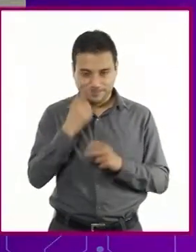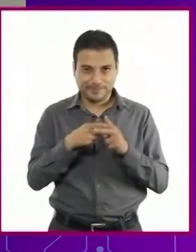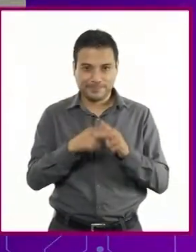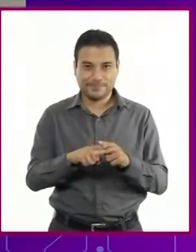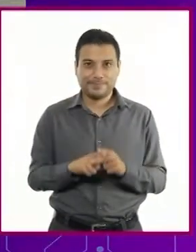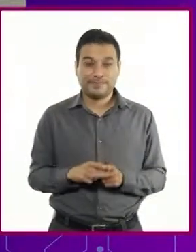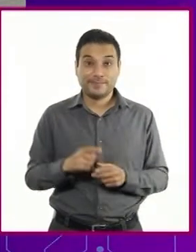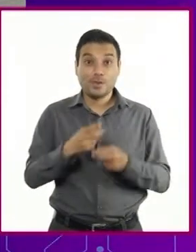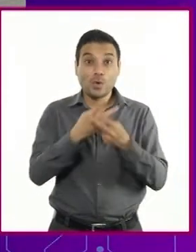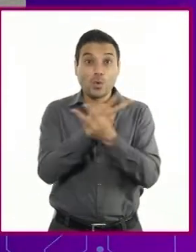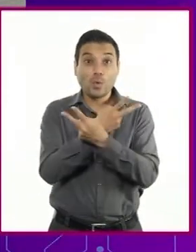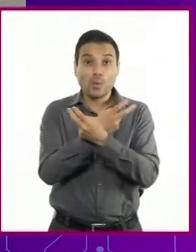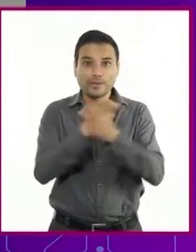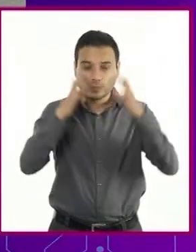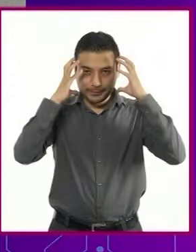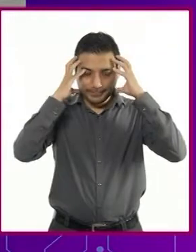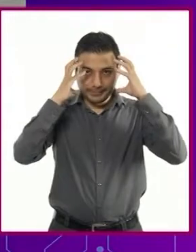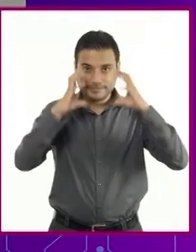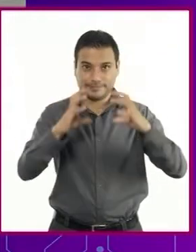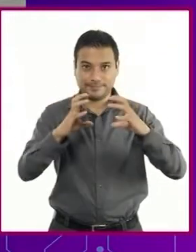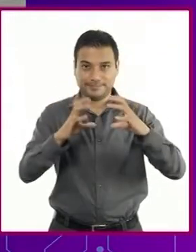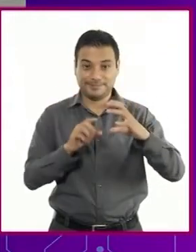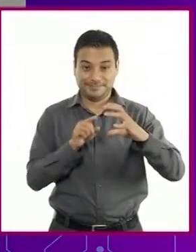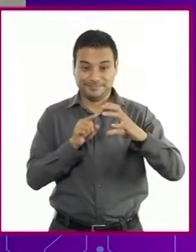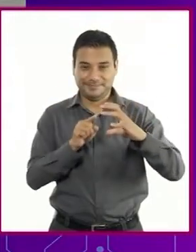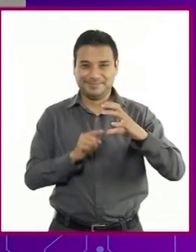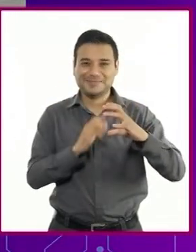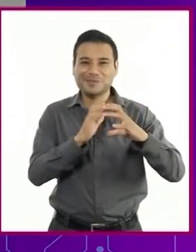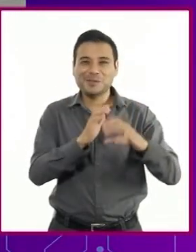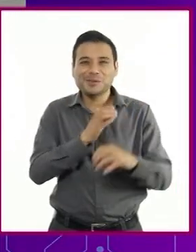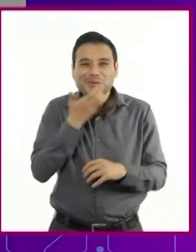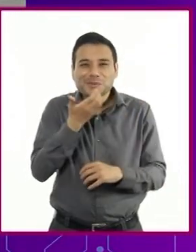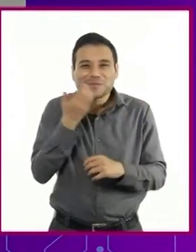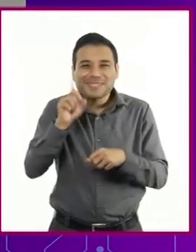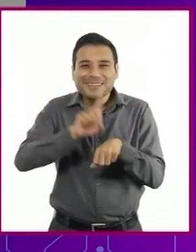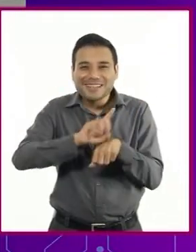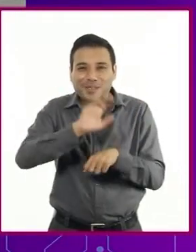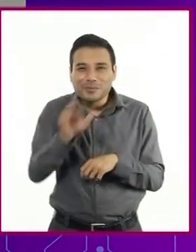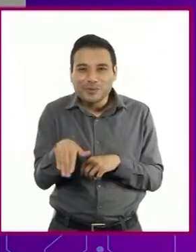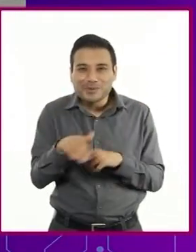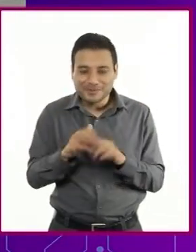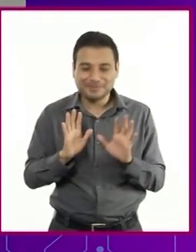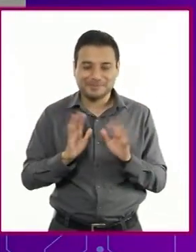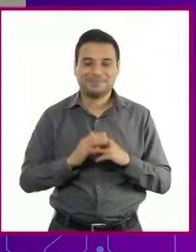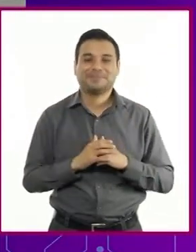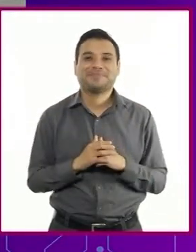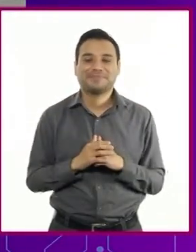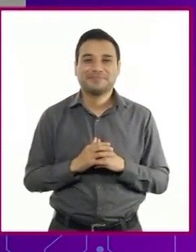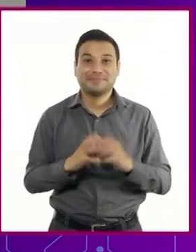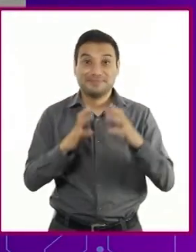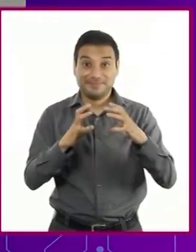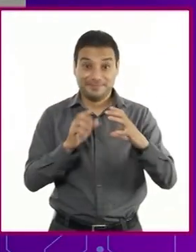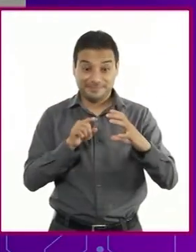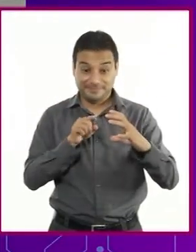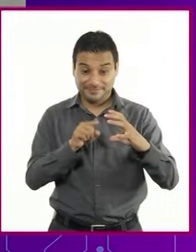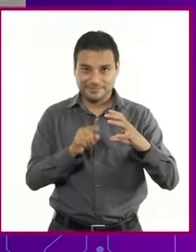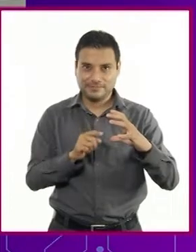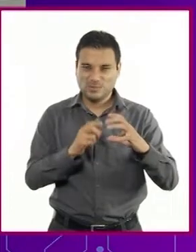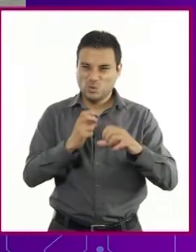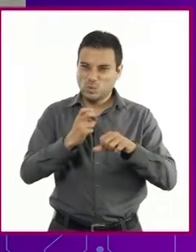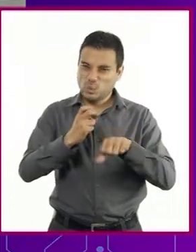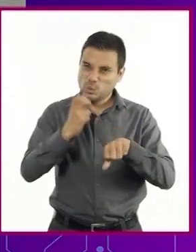cráneo, la famosa calavera de los difuntos. El cráneo es el hueso más duro del